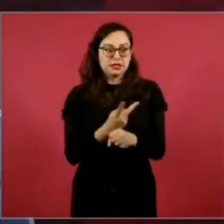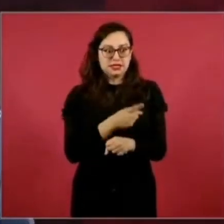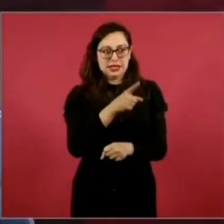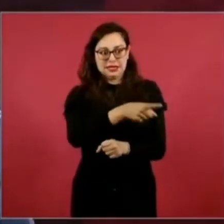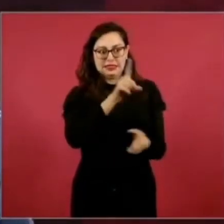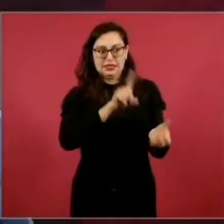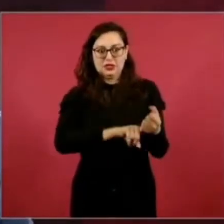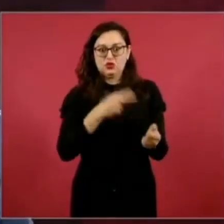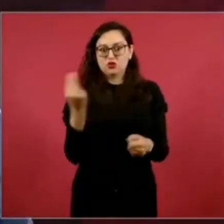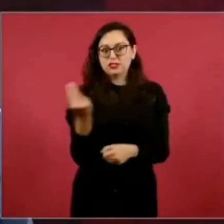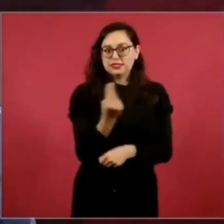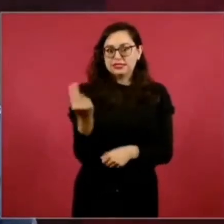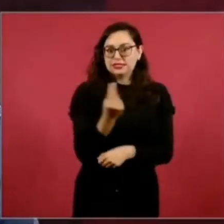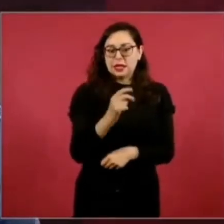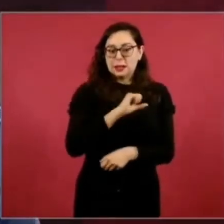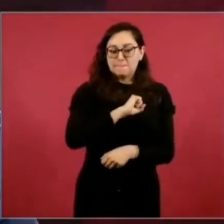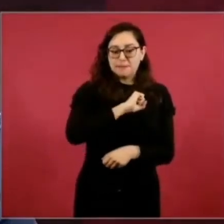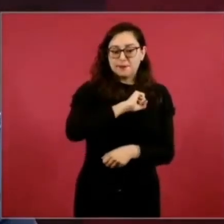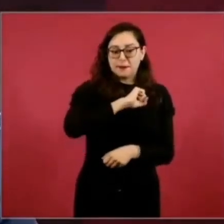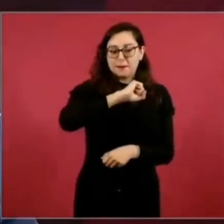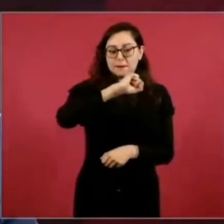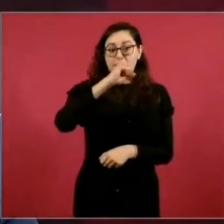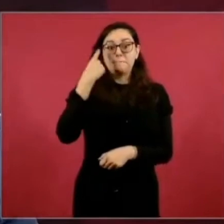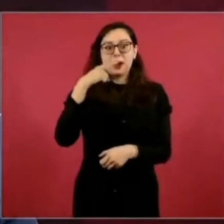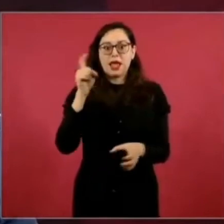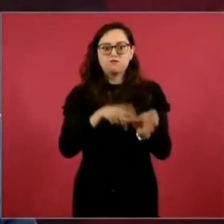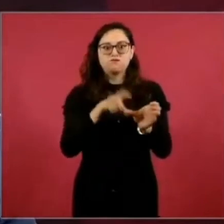reting como el alarma